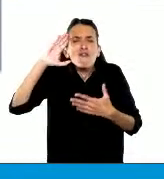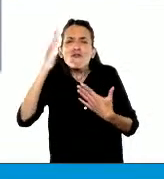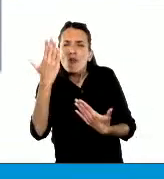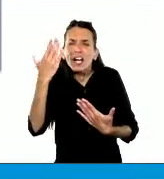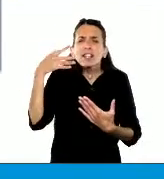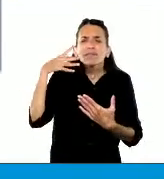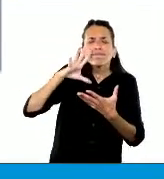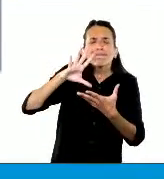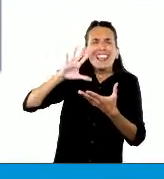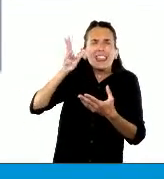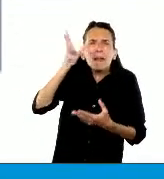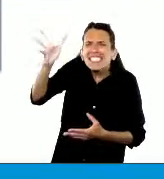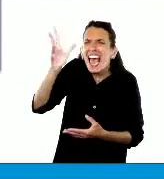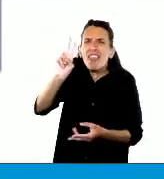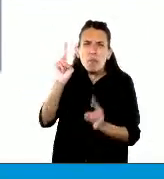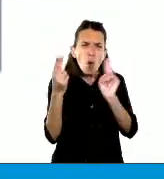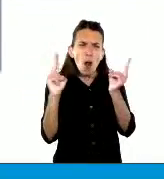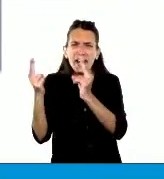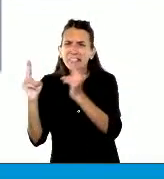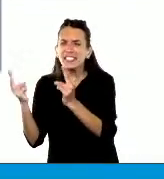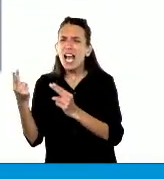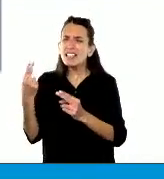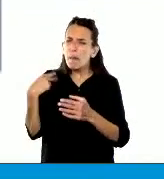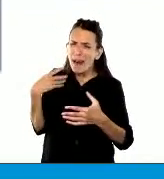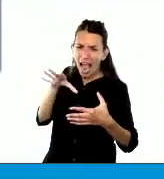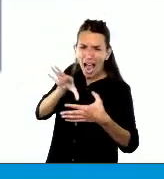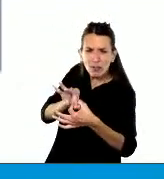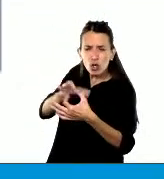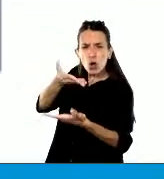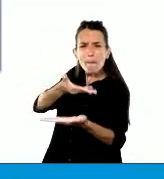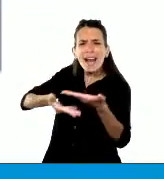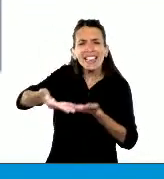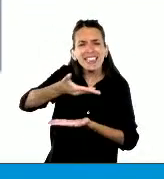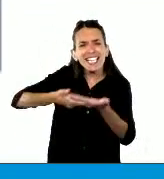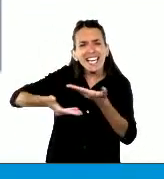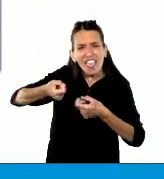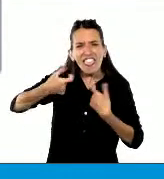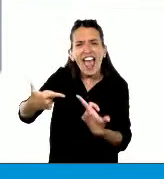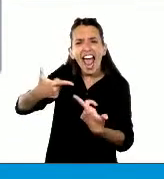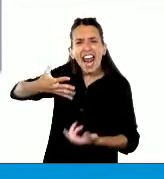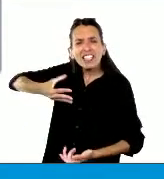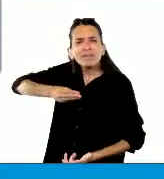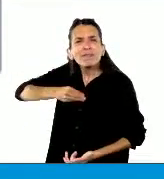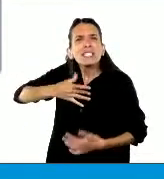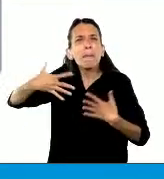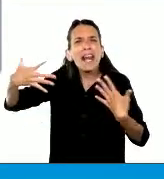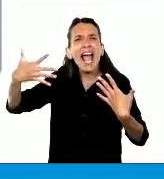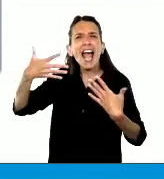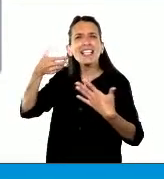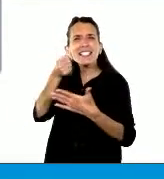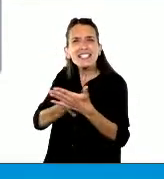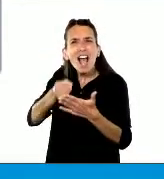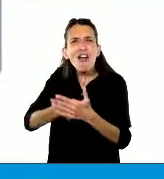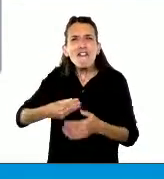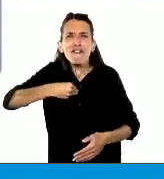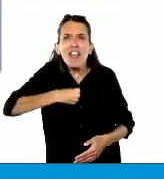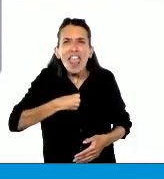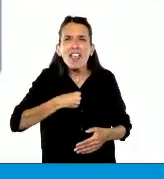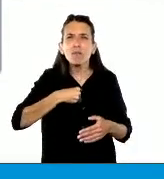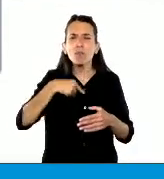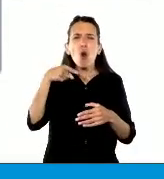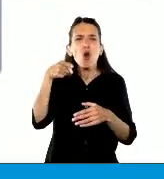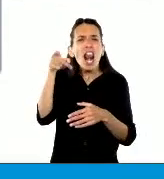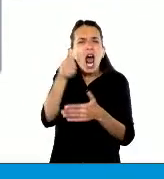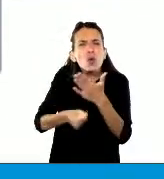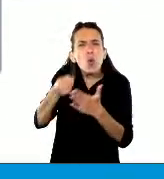convertirla en vida, convertirla en esperanza, como fue el legado que nos dejaron las madres, las abuelas,